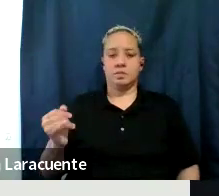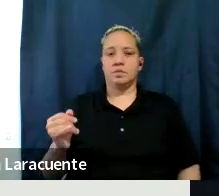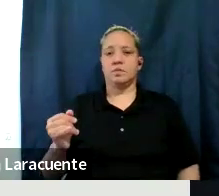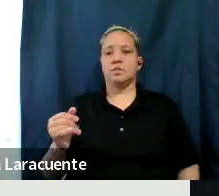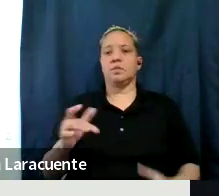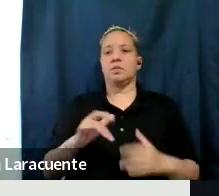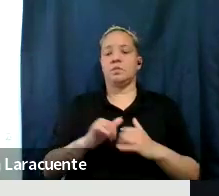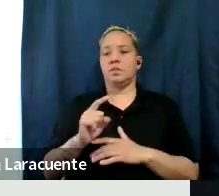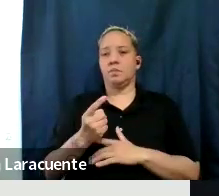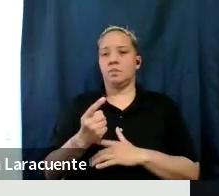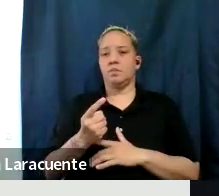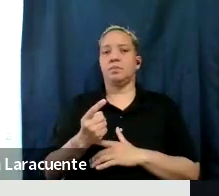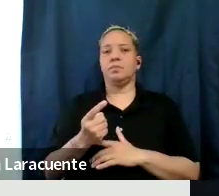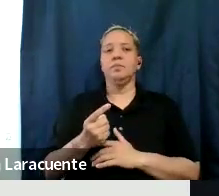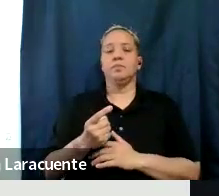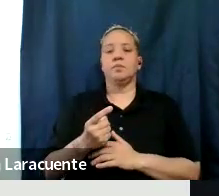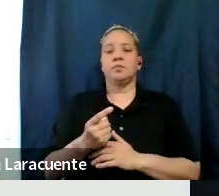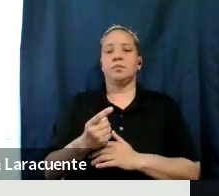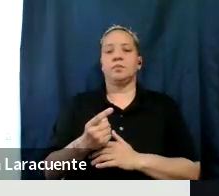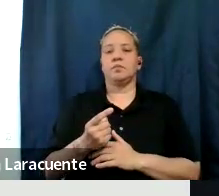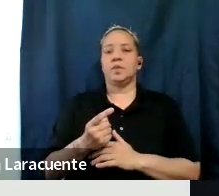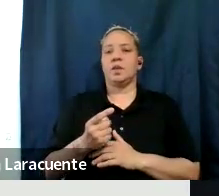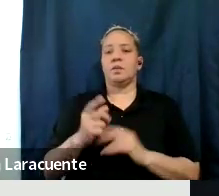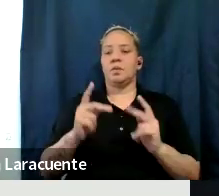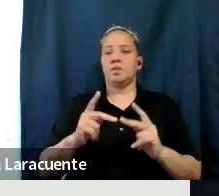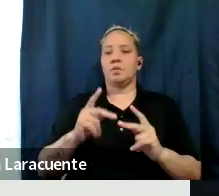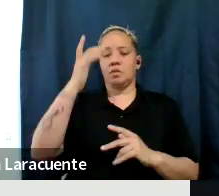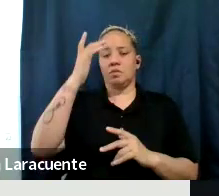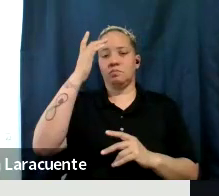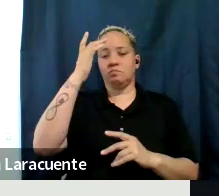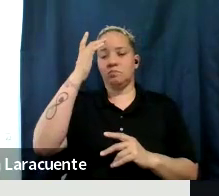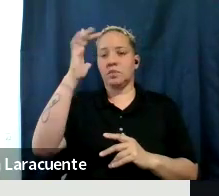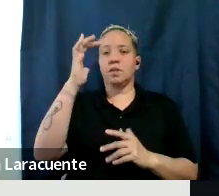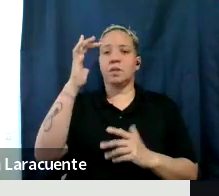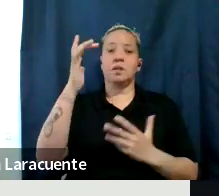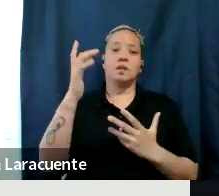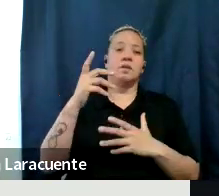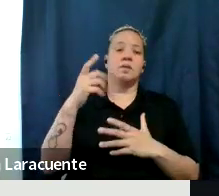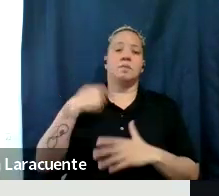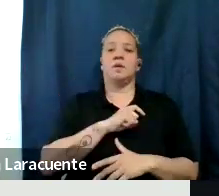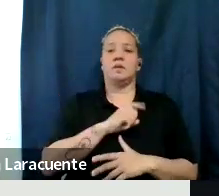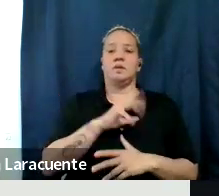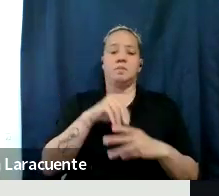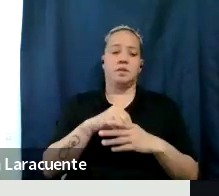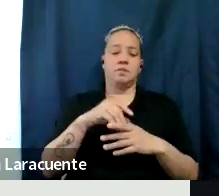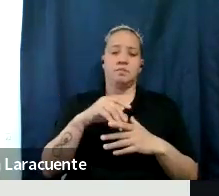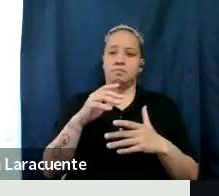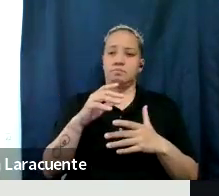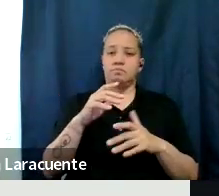las primeras figuras intelectuales de España, eran parte dinámica de la realidad espiritual